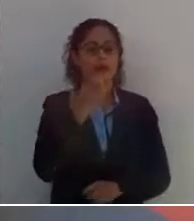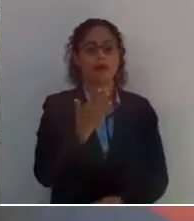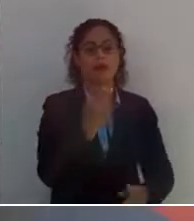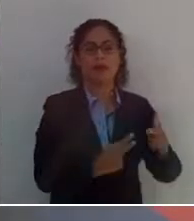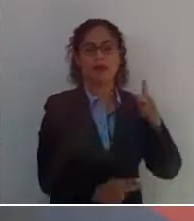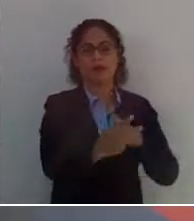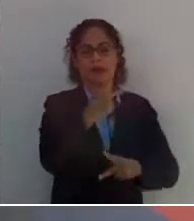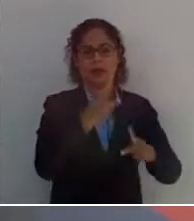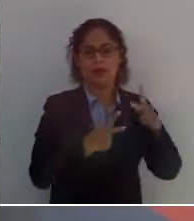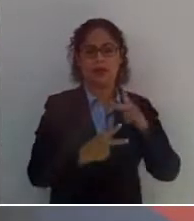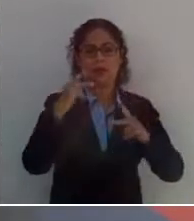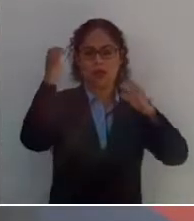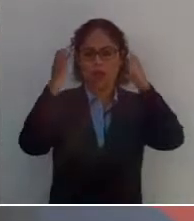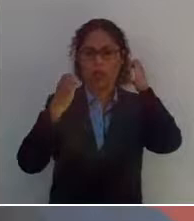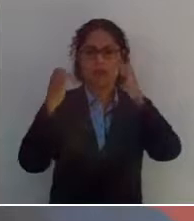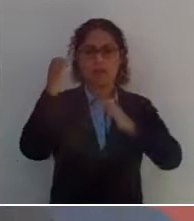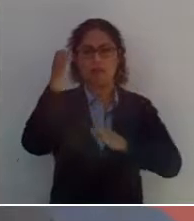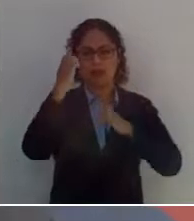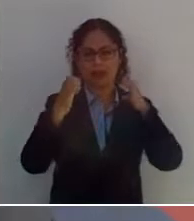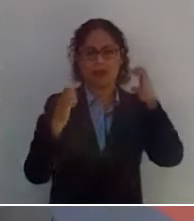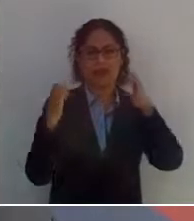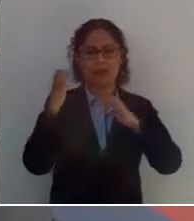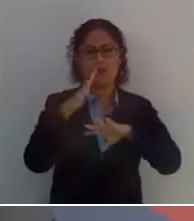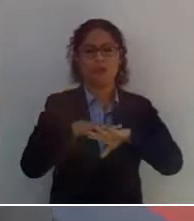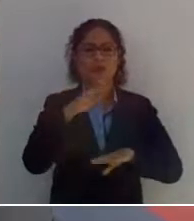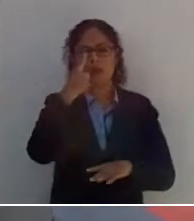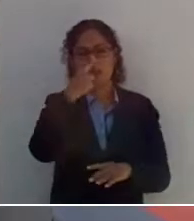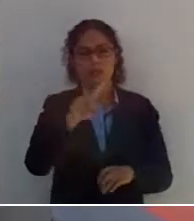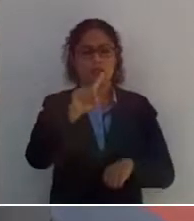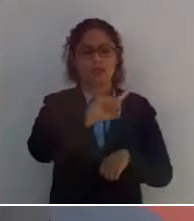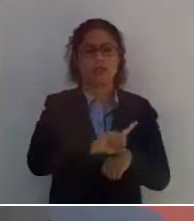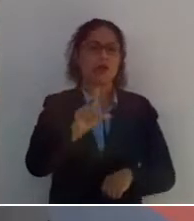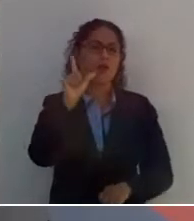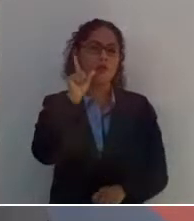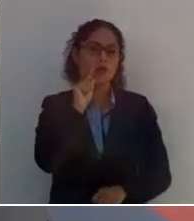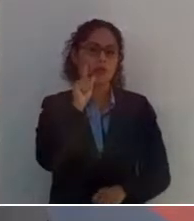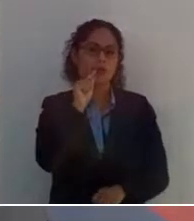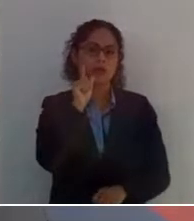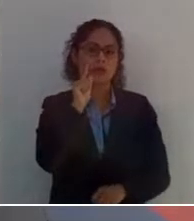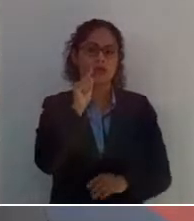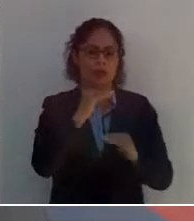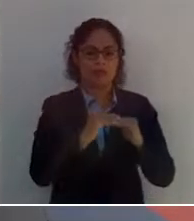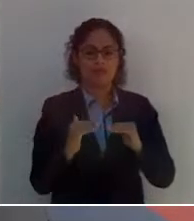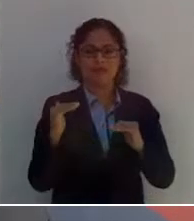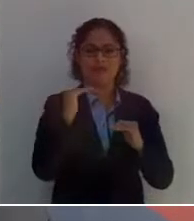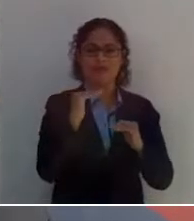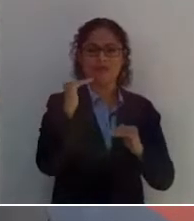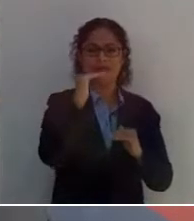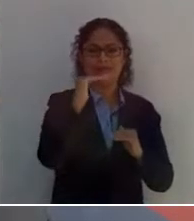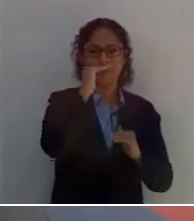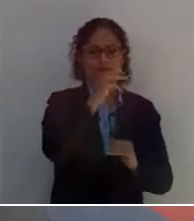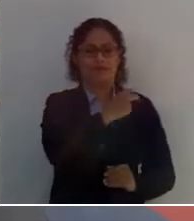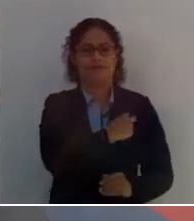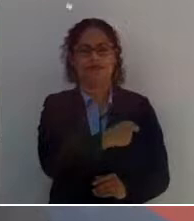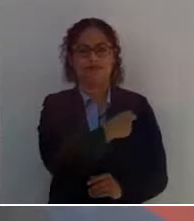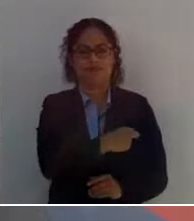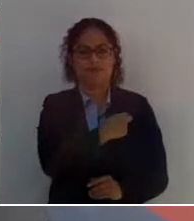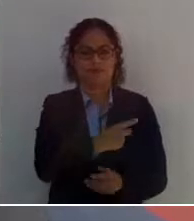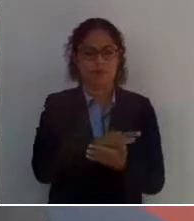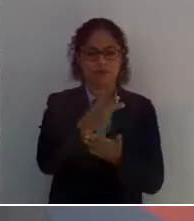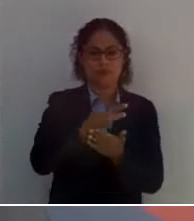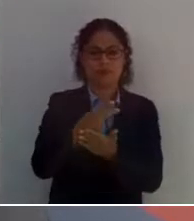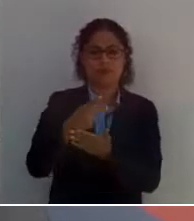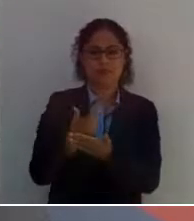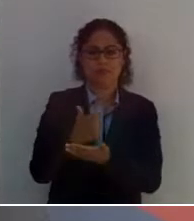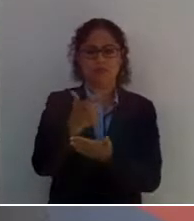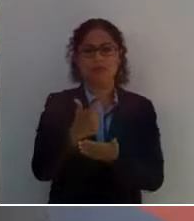bienvenida al evento Más y Mejores Policías, Día del Policía. Entrega de ascensos, condecoraciones, estímulos y